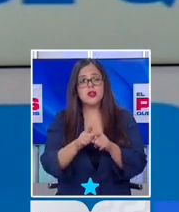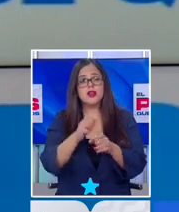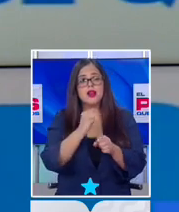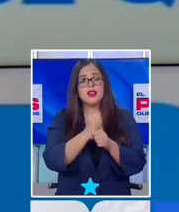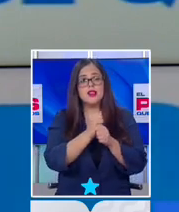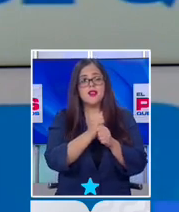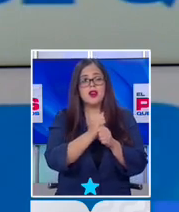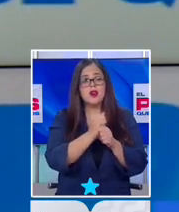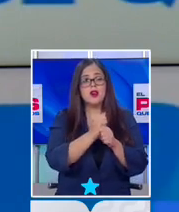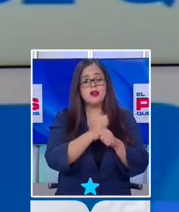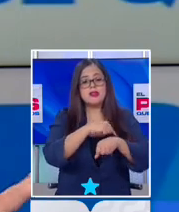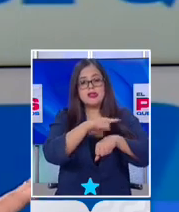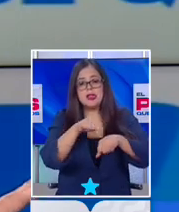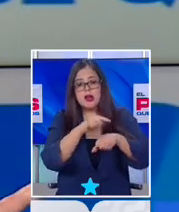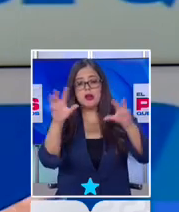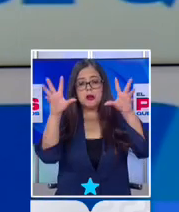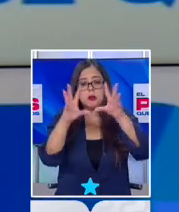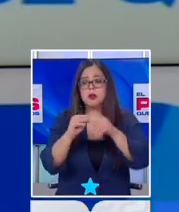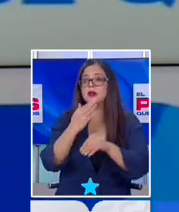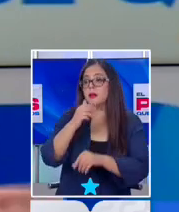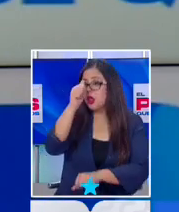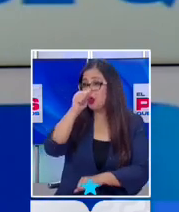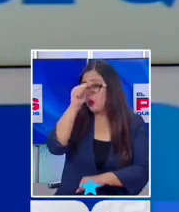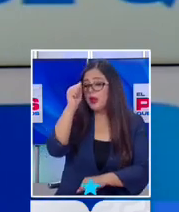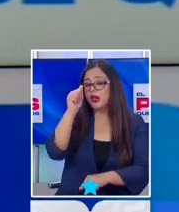esta hora de la noche